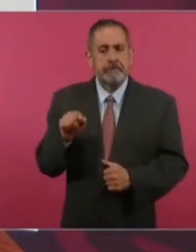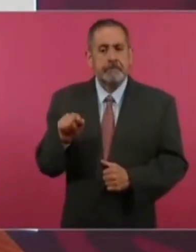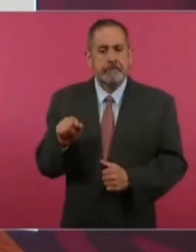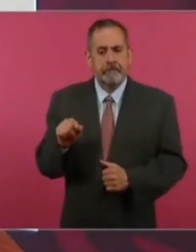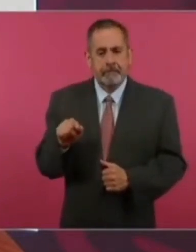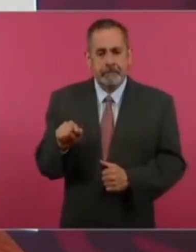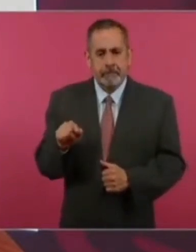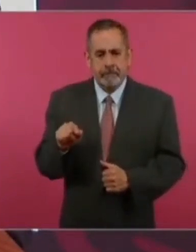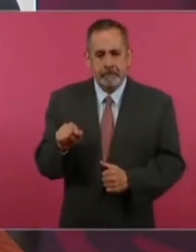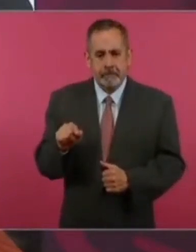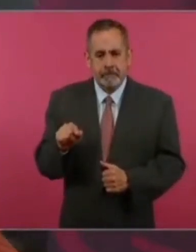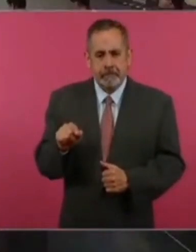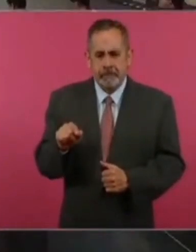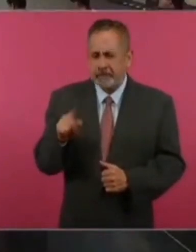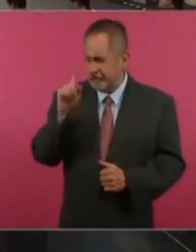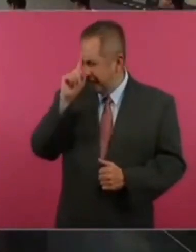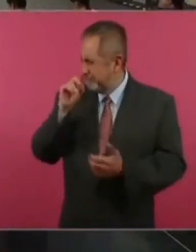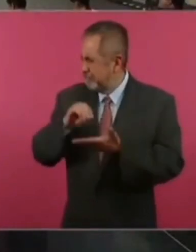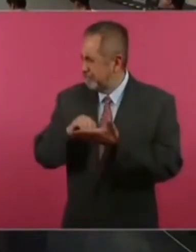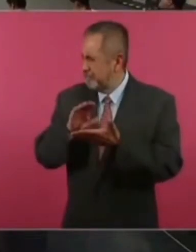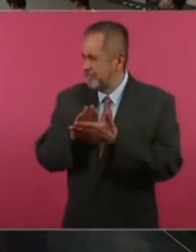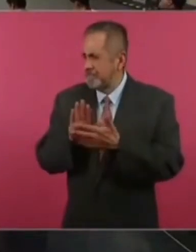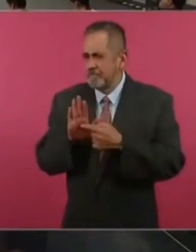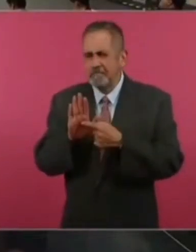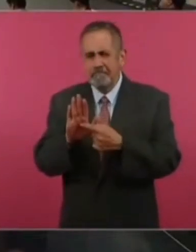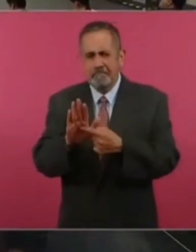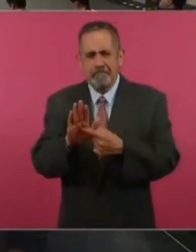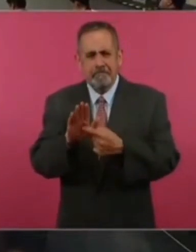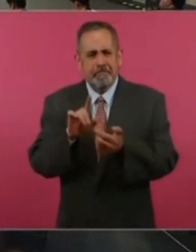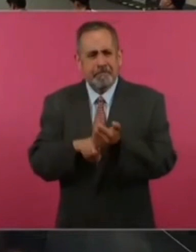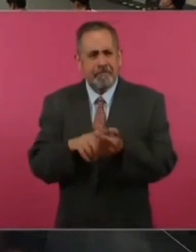ese dato creo que sí lo tenemos,